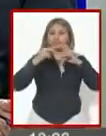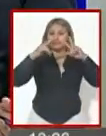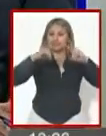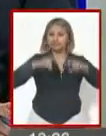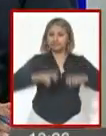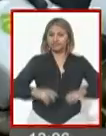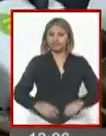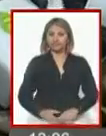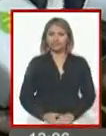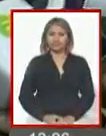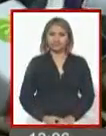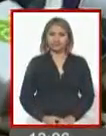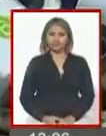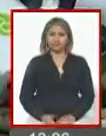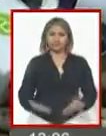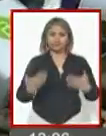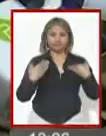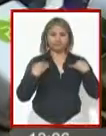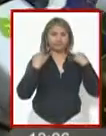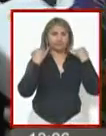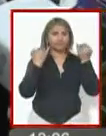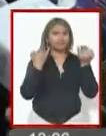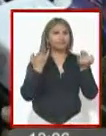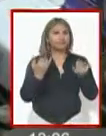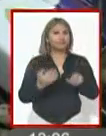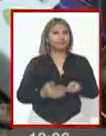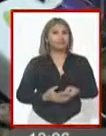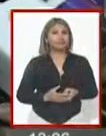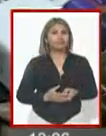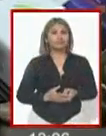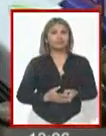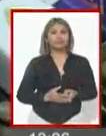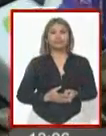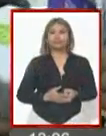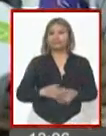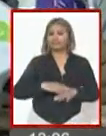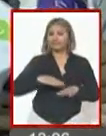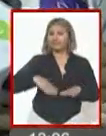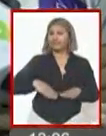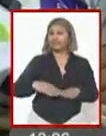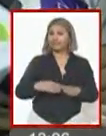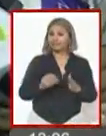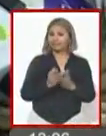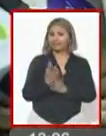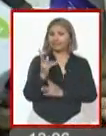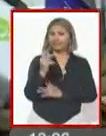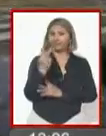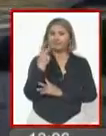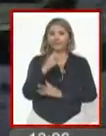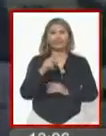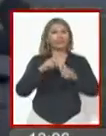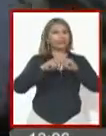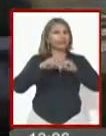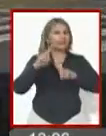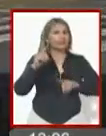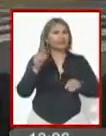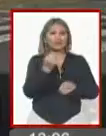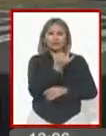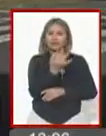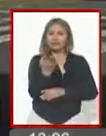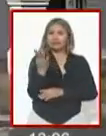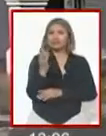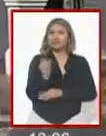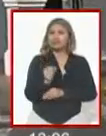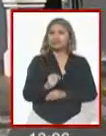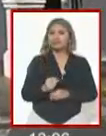investigación. No tengo mucha información, ¿no? Más que la que se ha conocido a través de los medios de prensa, pero supongo que como cualquier